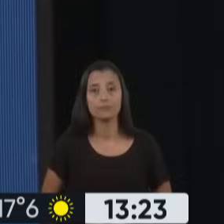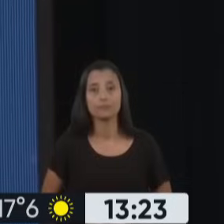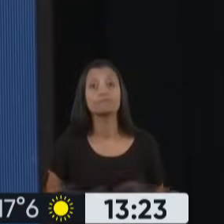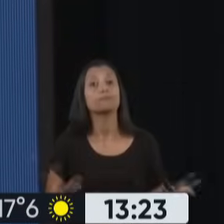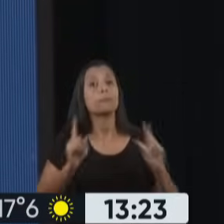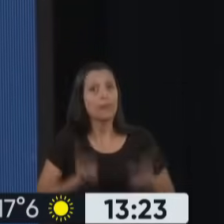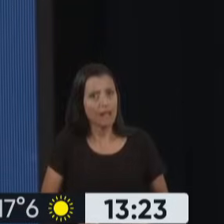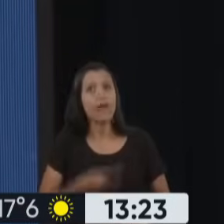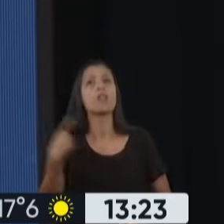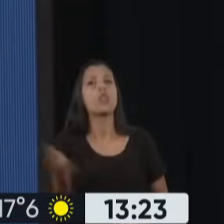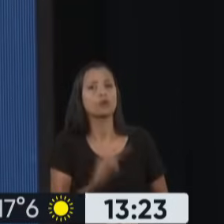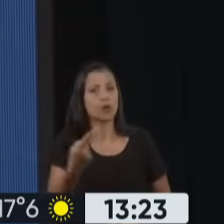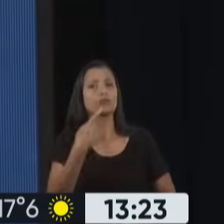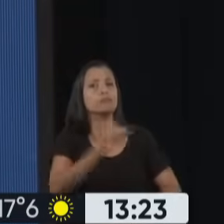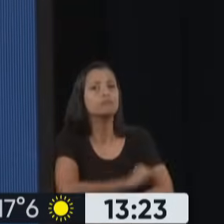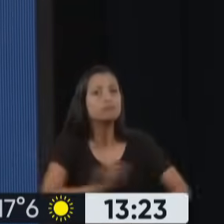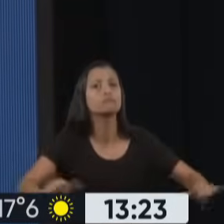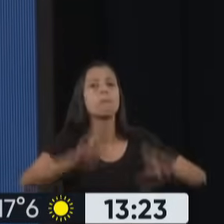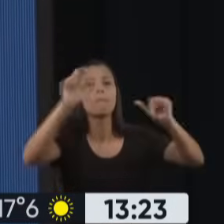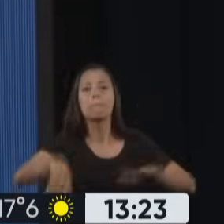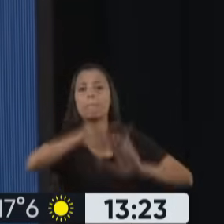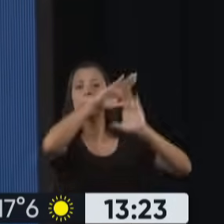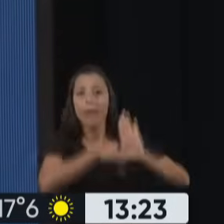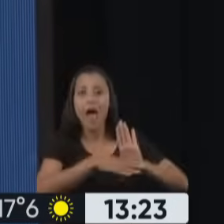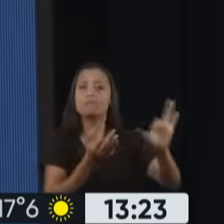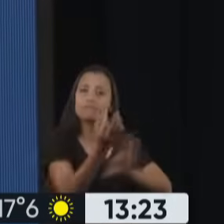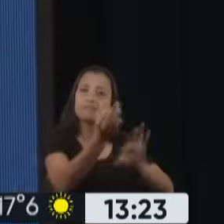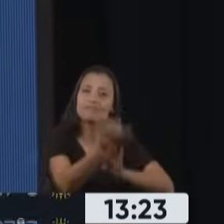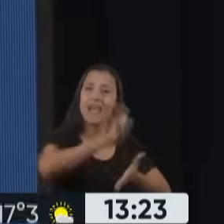también lanzamos un nuevo plan de alfabetización,